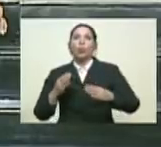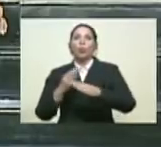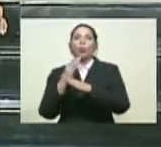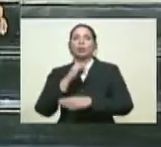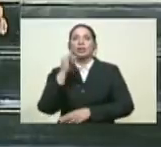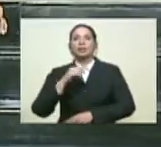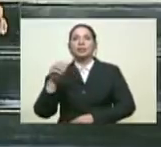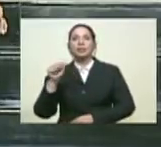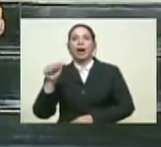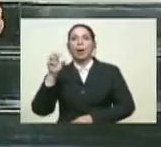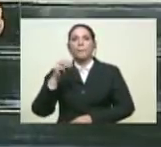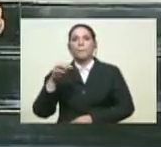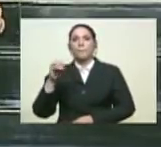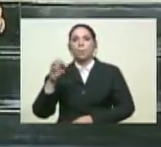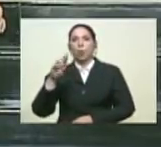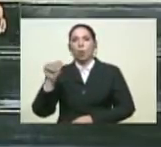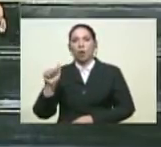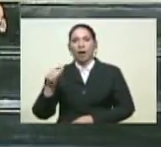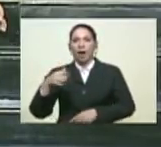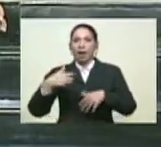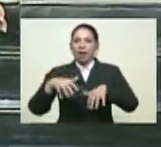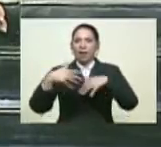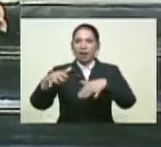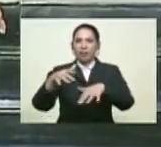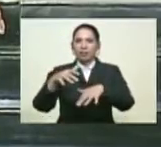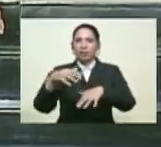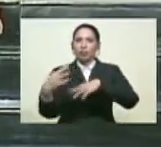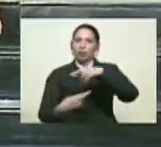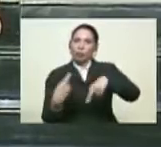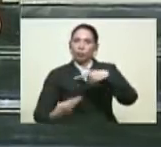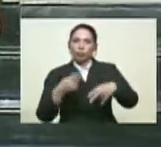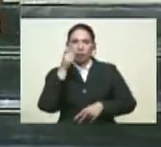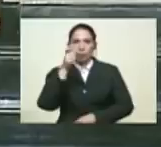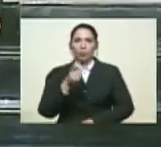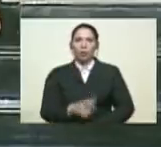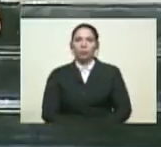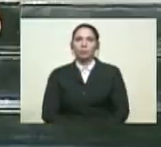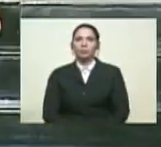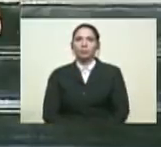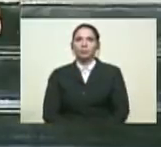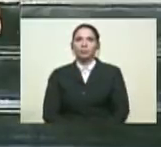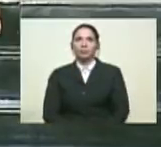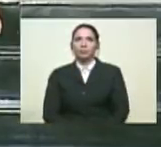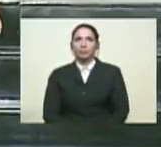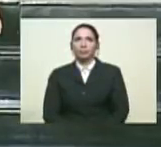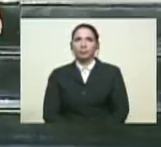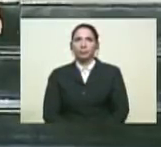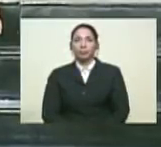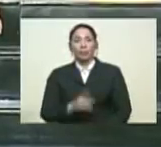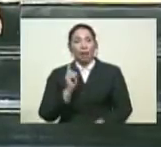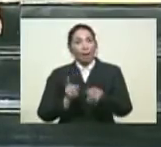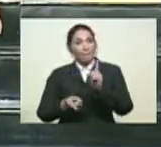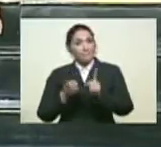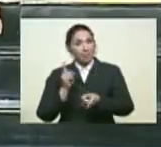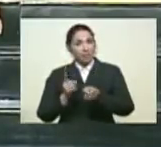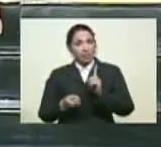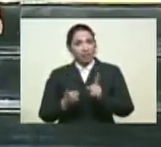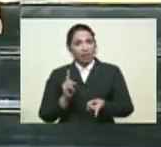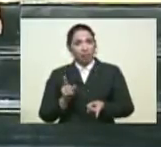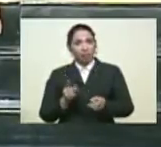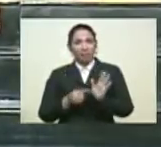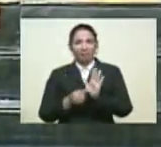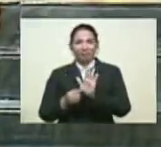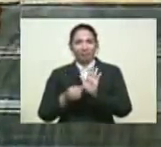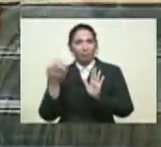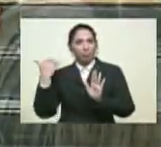ejército revolucionario del pueblo. A pesar de eso, fueron referencias